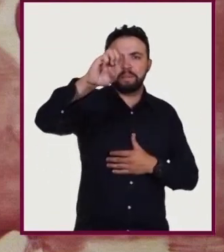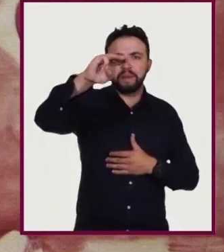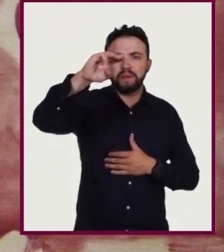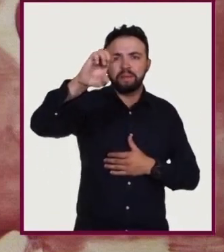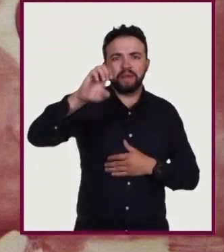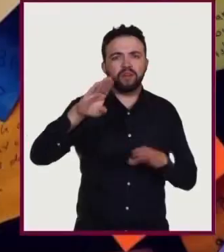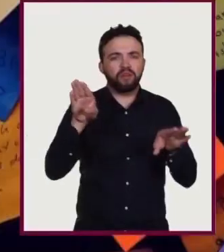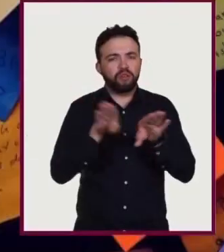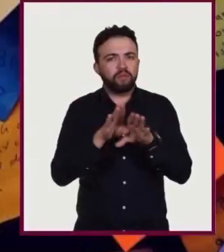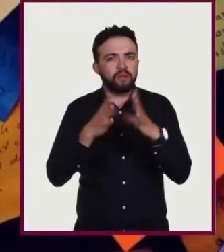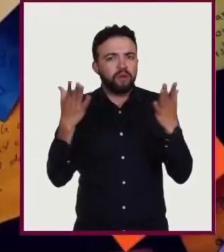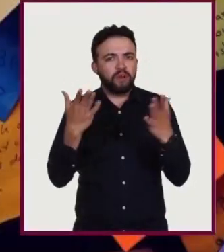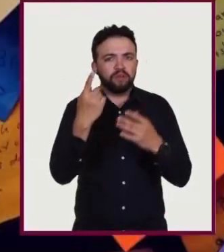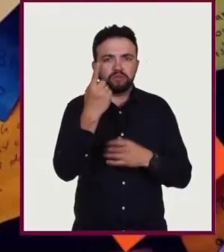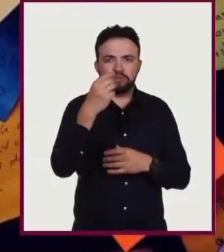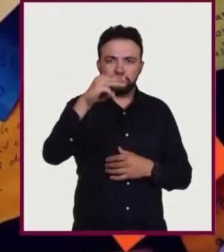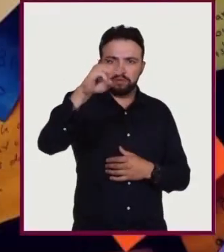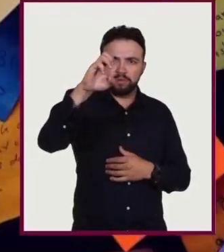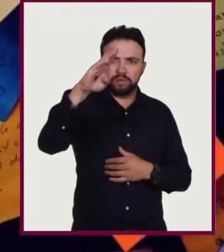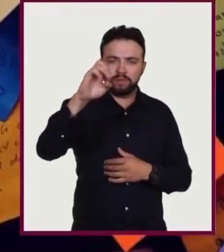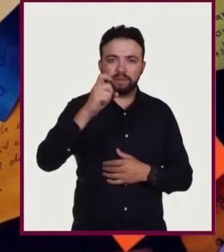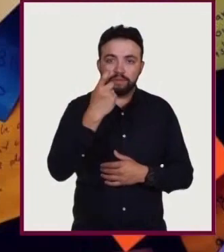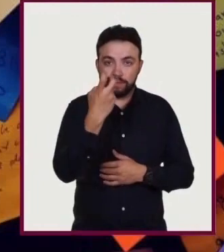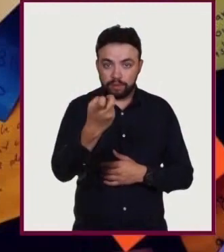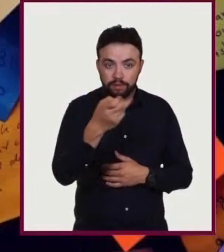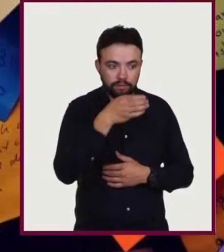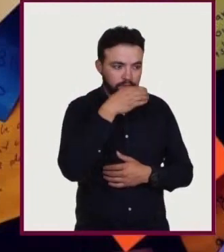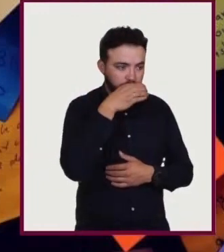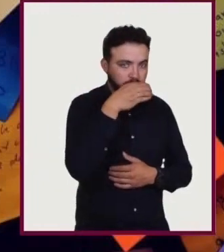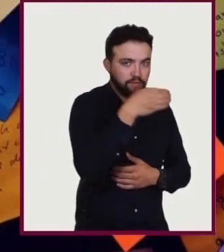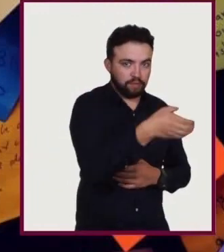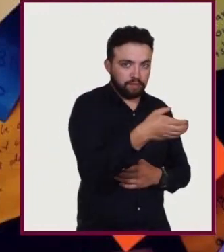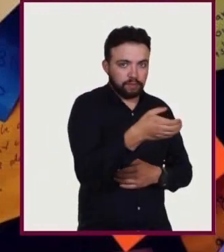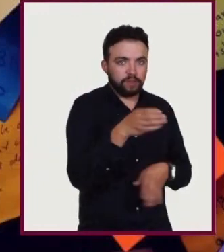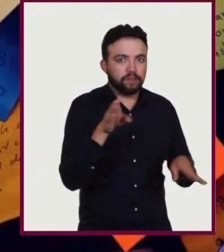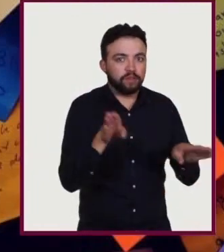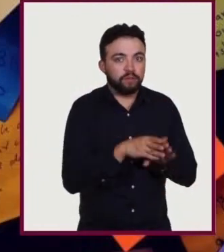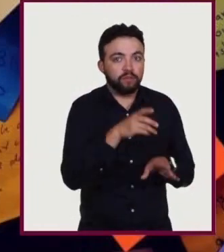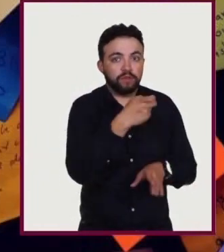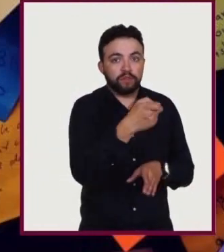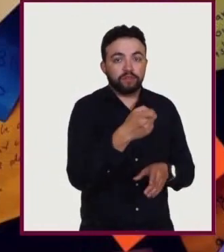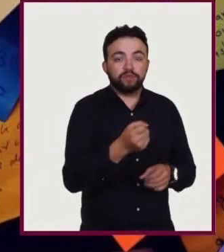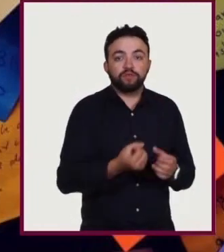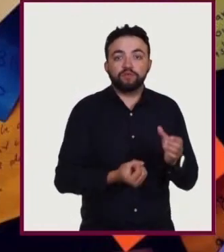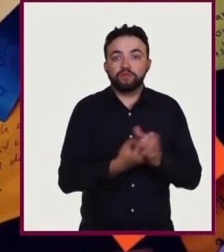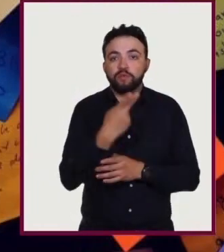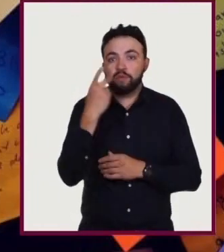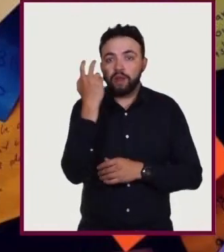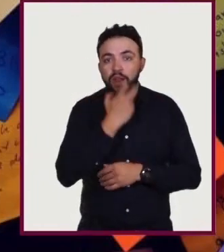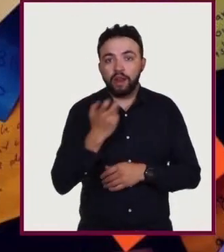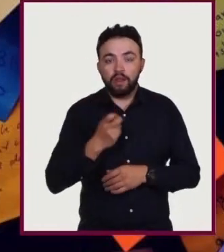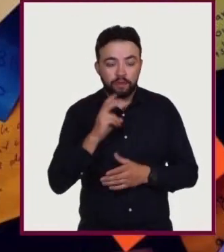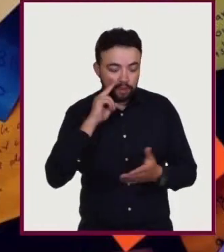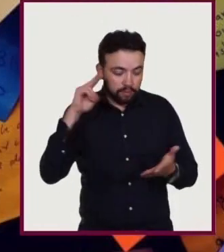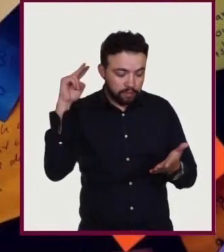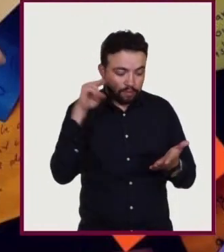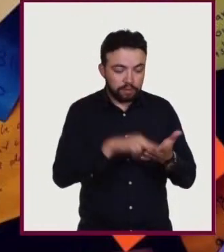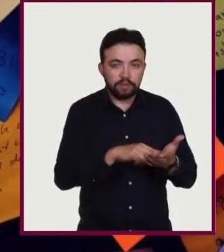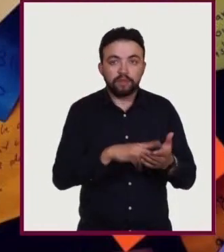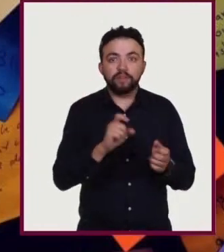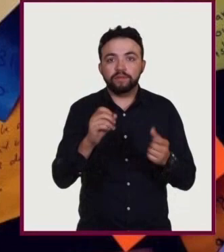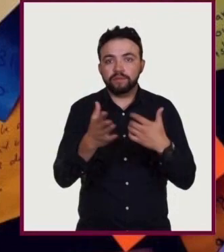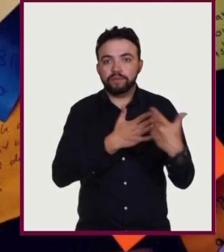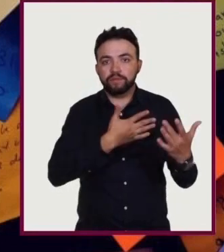se hace uno. Contestaremos esas y más preguntas acerca de este lenguaje visual en la sección Con las manos en la masa,